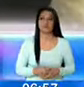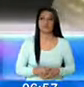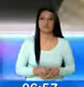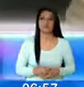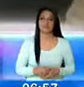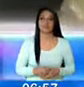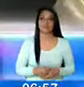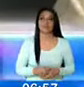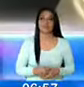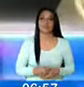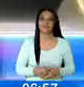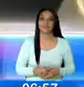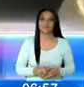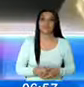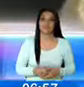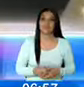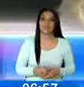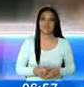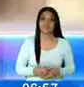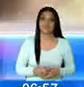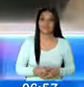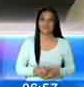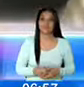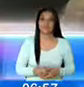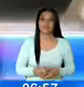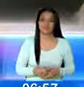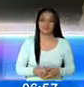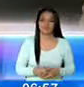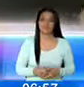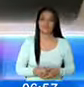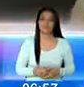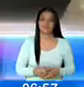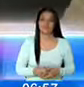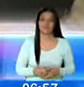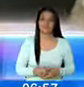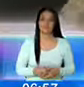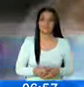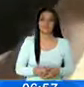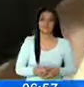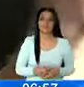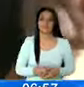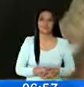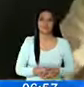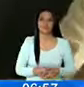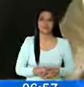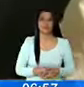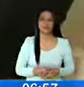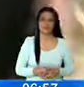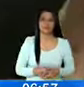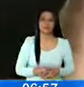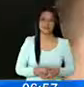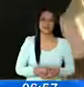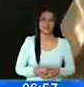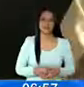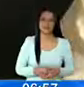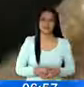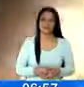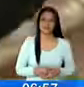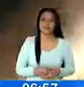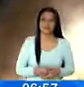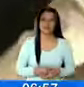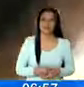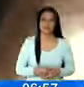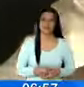tenía intérprete en ese momento, es muy difícil la comunicación. Yo vi que se podía de pronto con pensando positivo, ¿no? Aunque fue